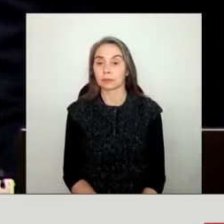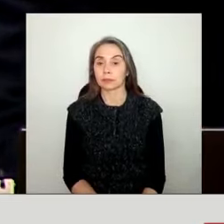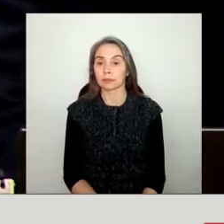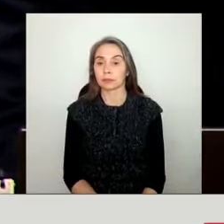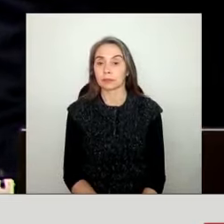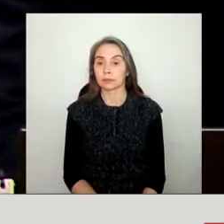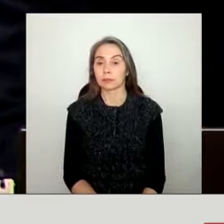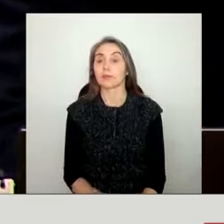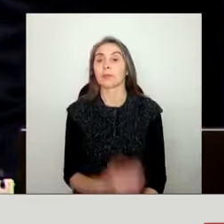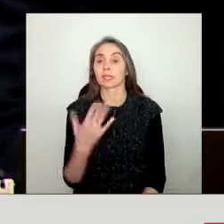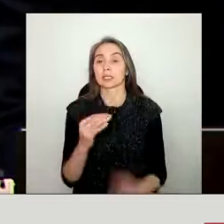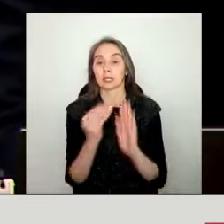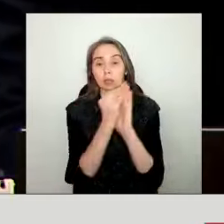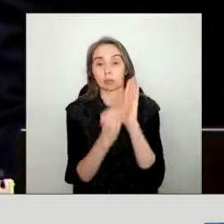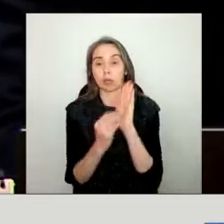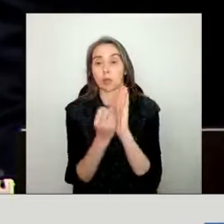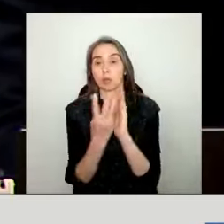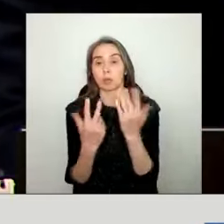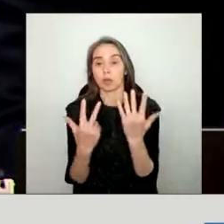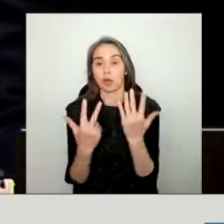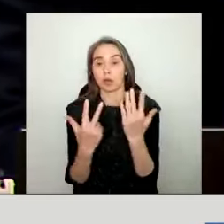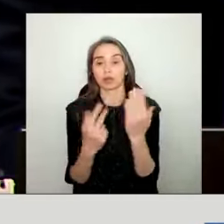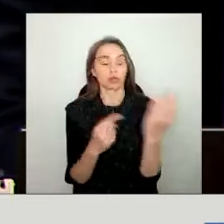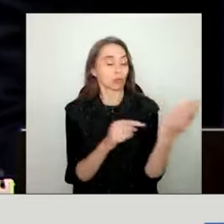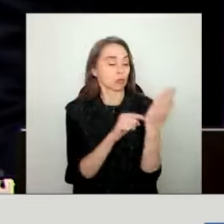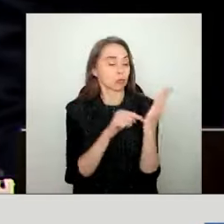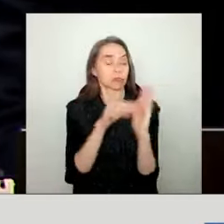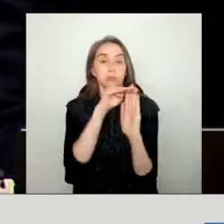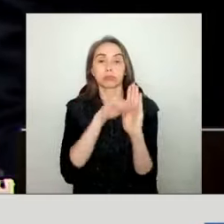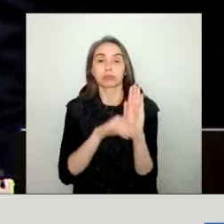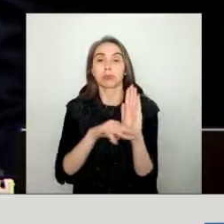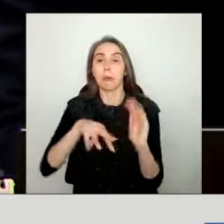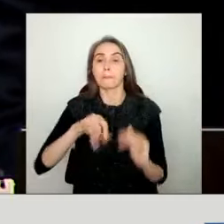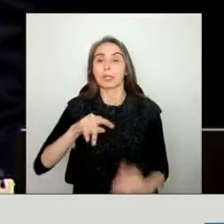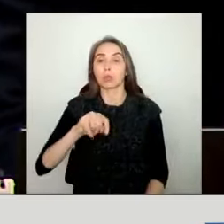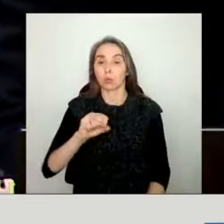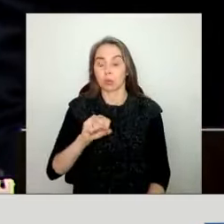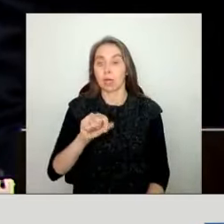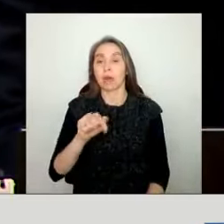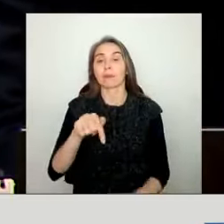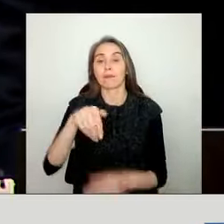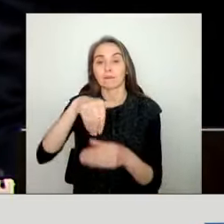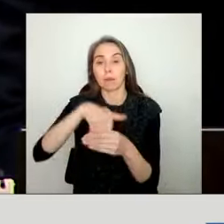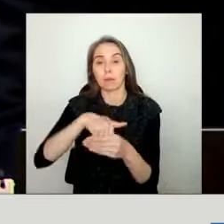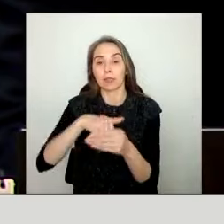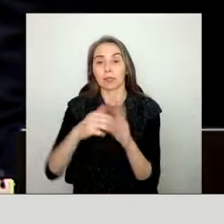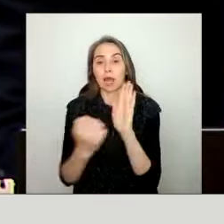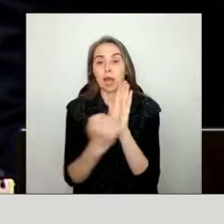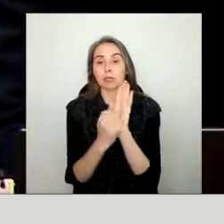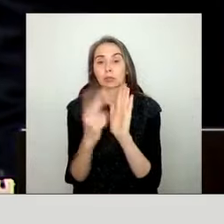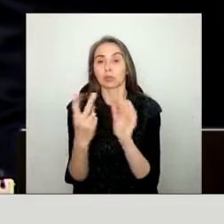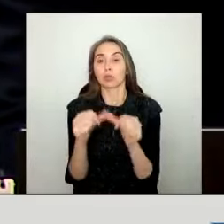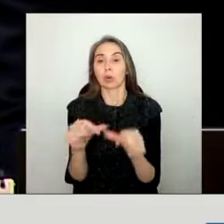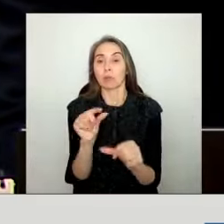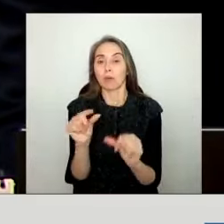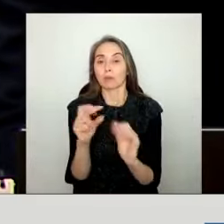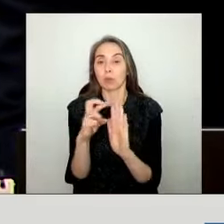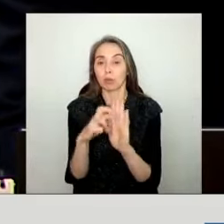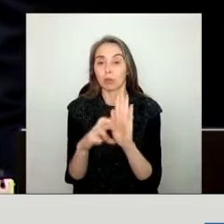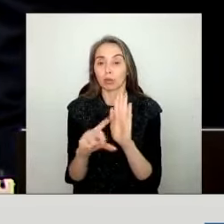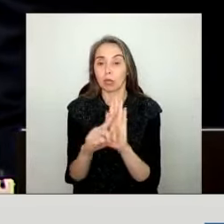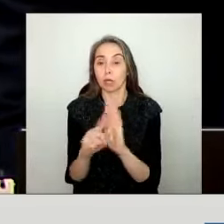número ocho de la minuta en votación particular el artículo segundo transitorio del proyecto cuya votación